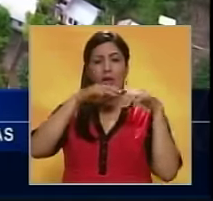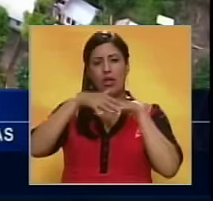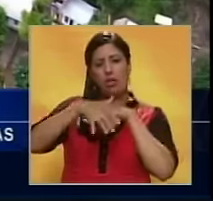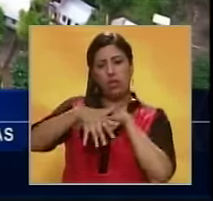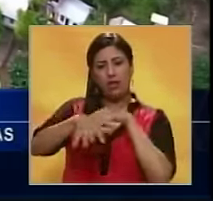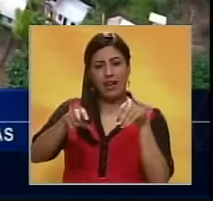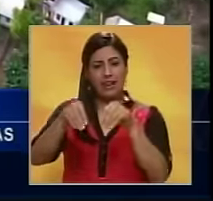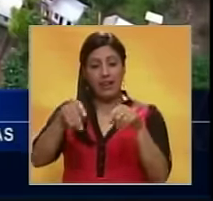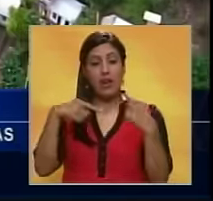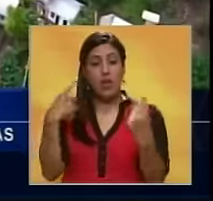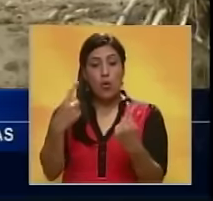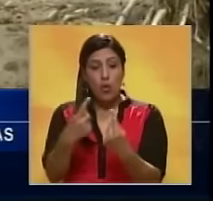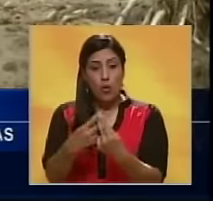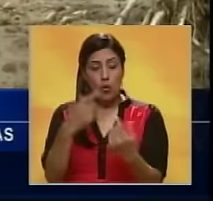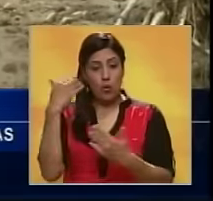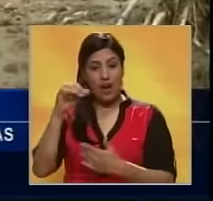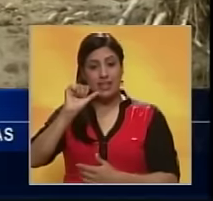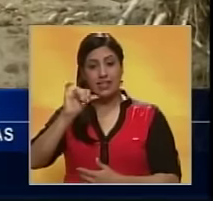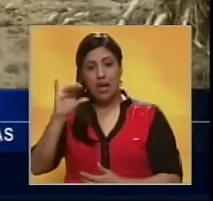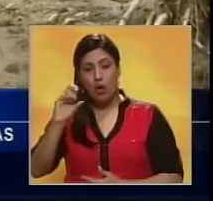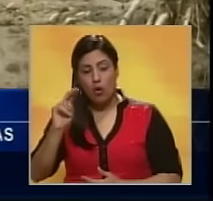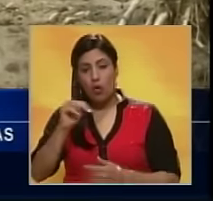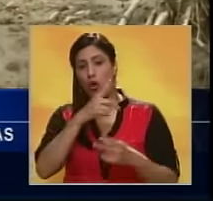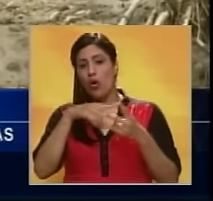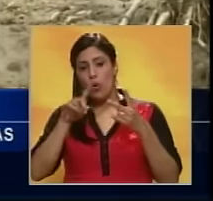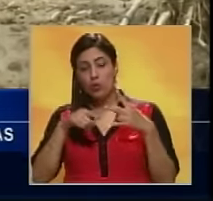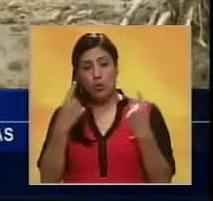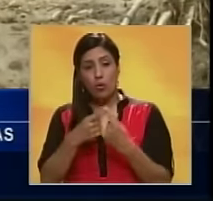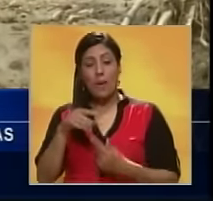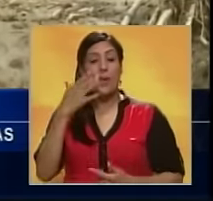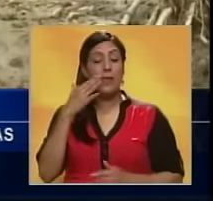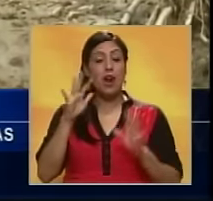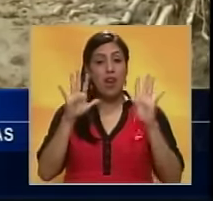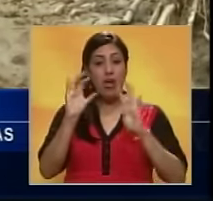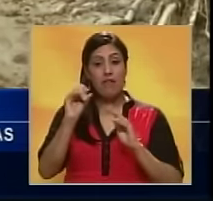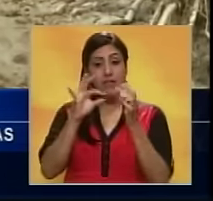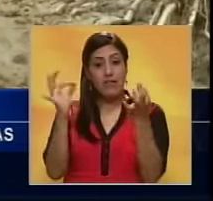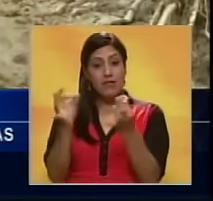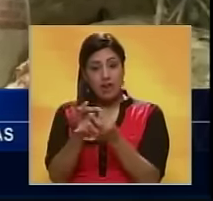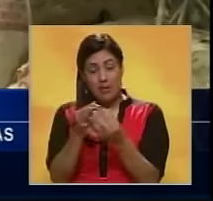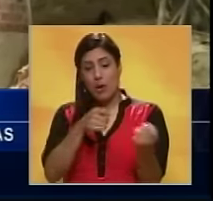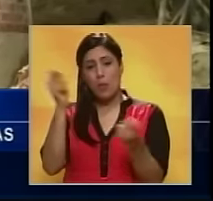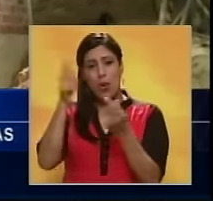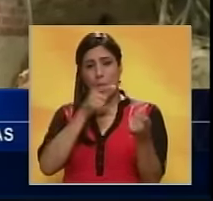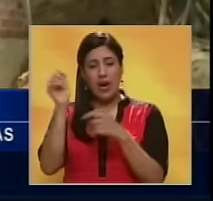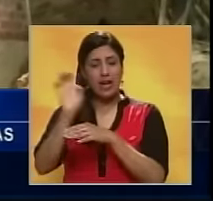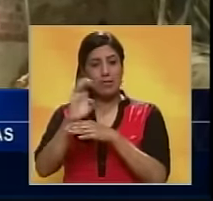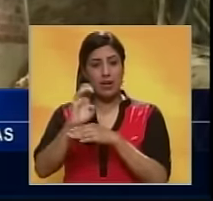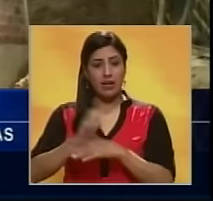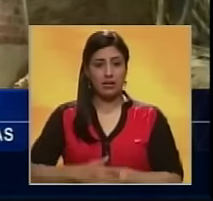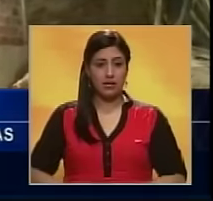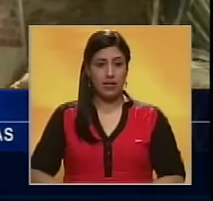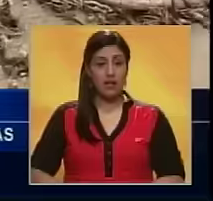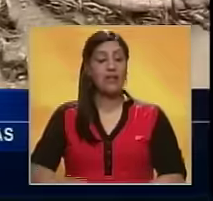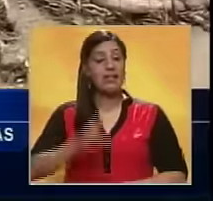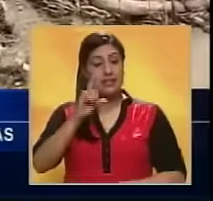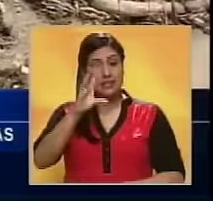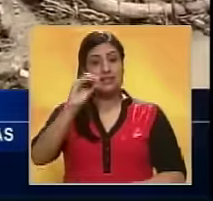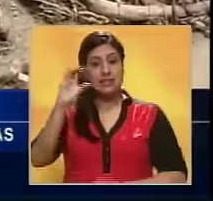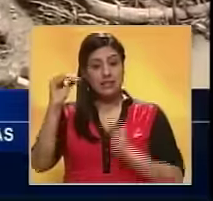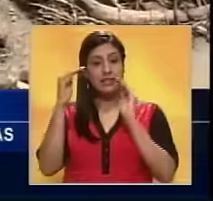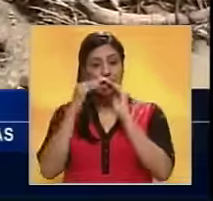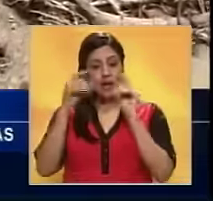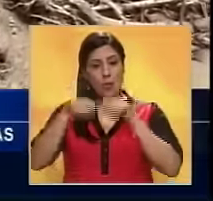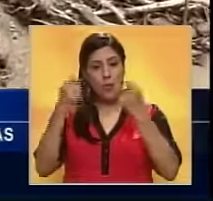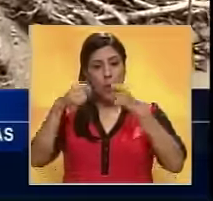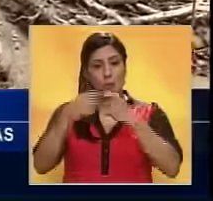deslizamientos de tierra en los sectores Sacón y Majagua, donde más de 90 familias fueron evacuadas de emergencia. 100 casas